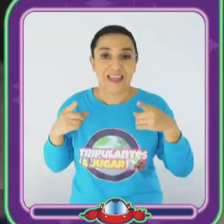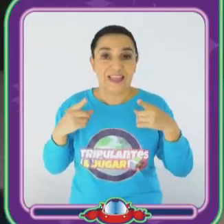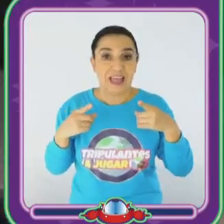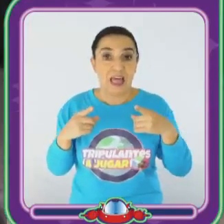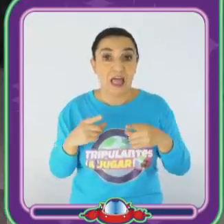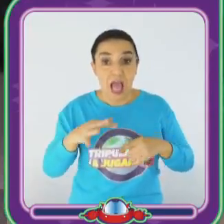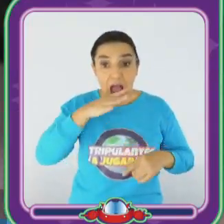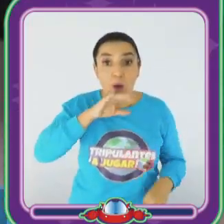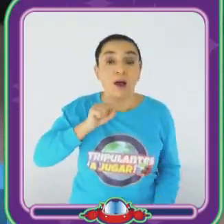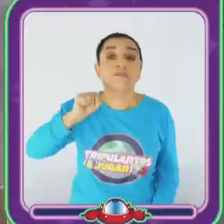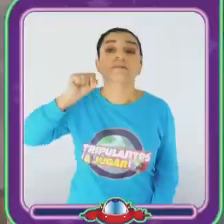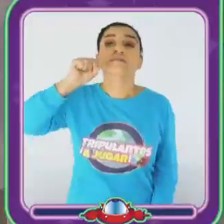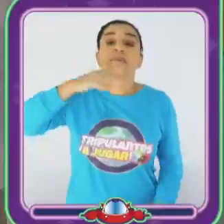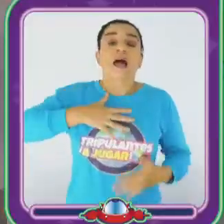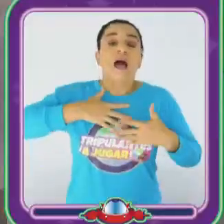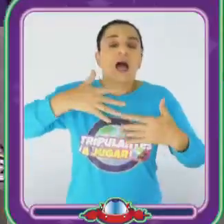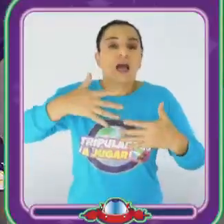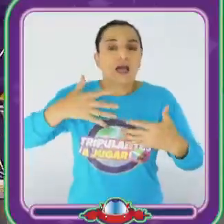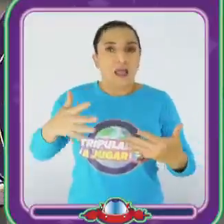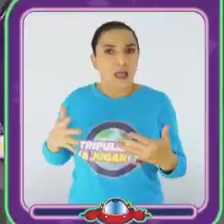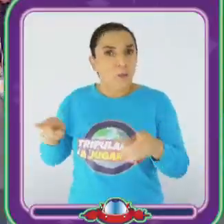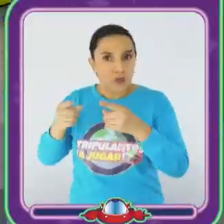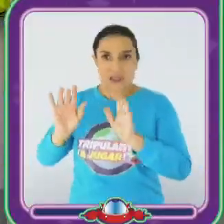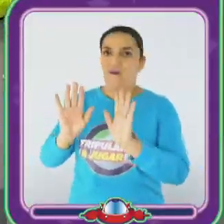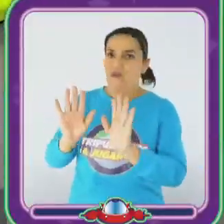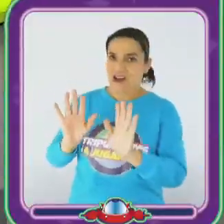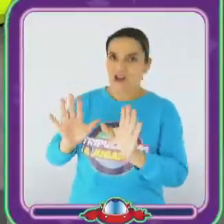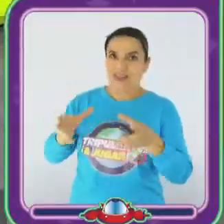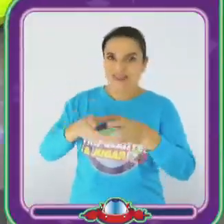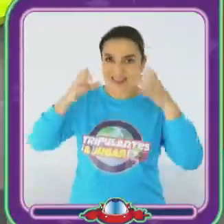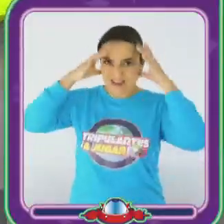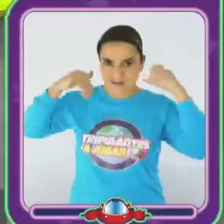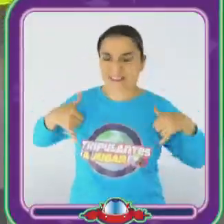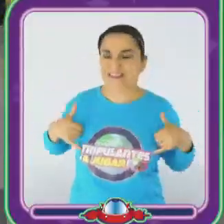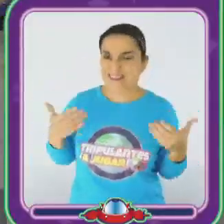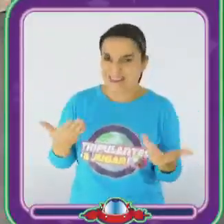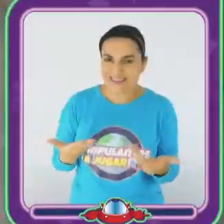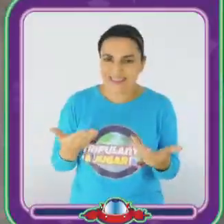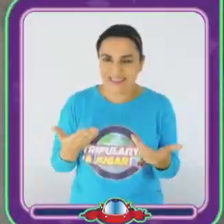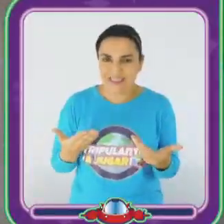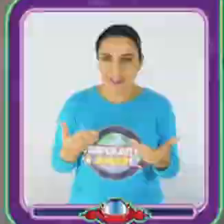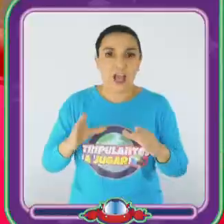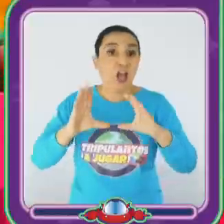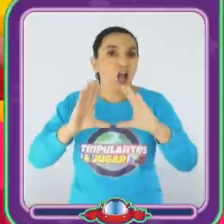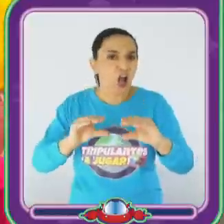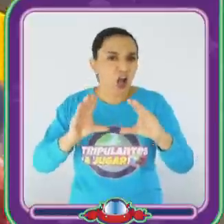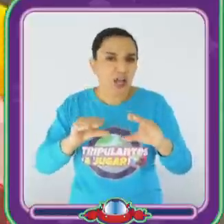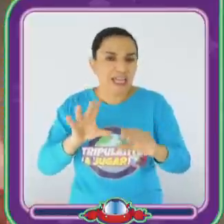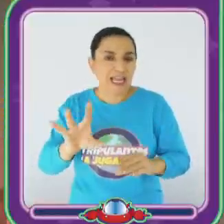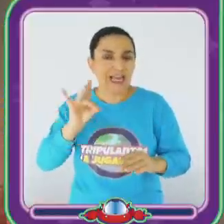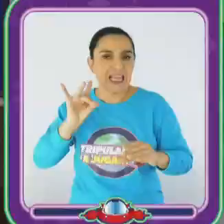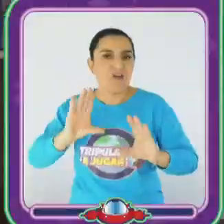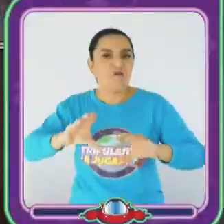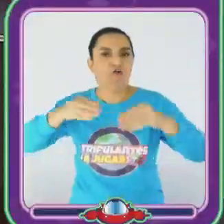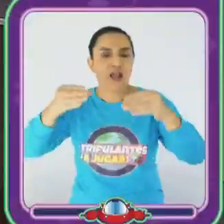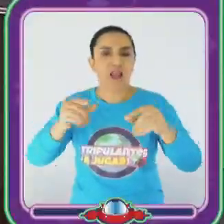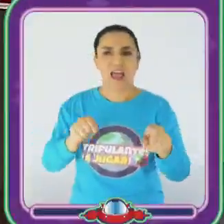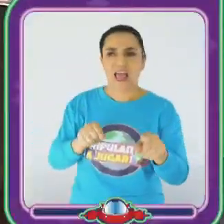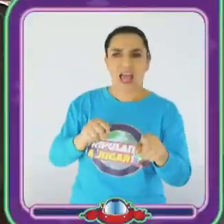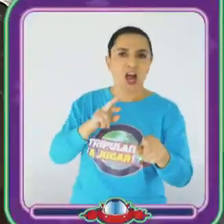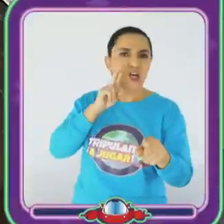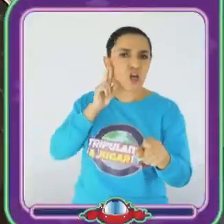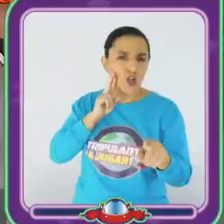Salgan a tomar aire cuando estemos nadando bajo el agua. Paró la música, tripulación. ¿Qué cojín? Damos